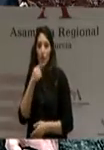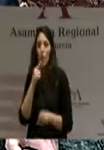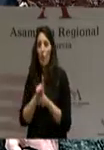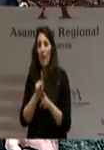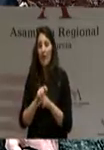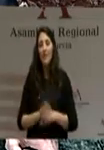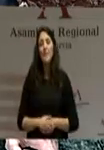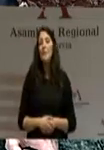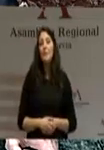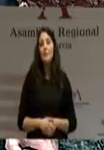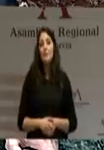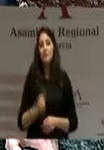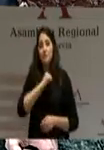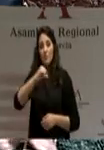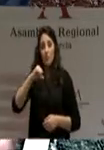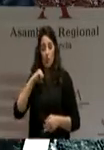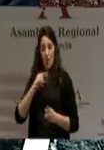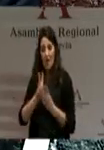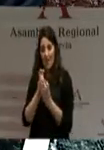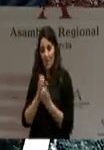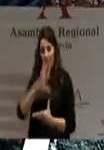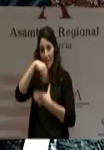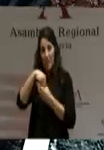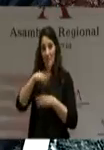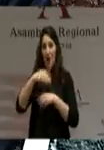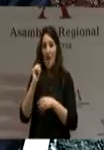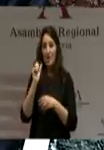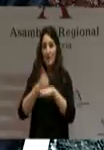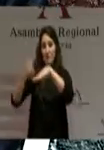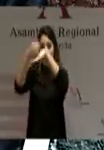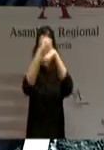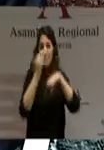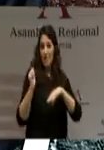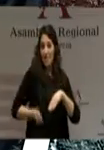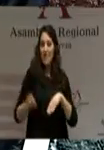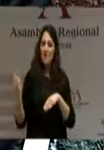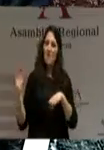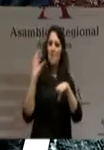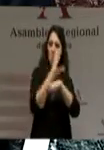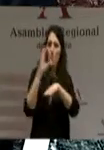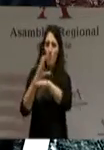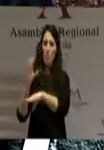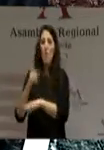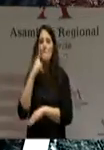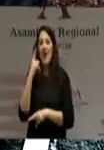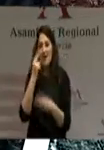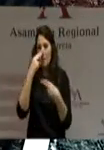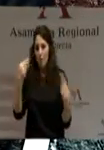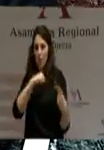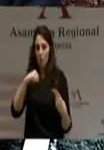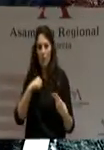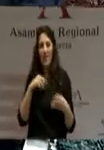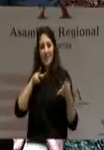Incremento del tramo autonómico del IRPF para los tramos más elevados. Banca pública autonómica. Transparencia